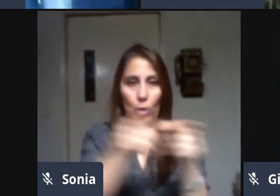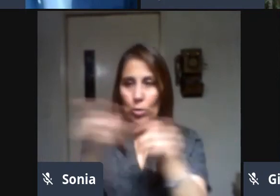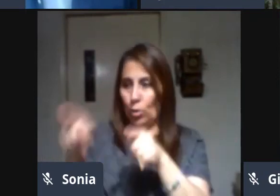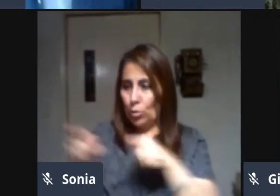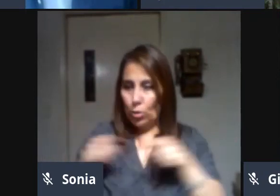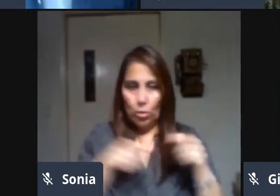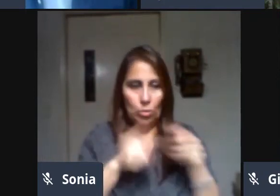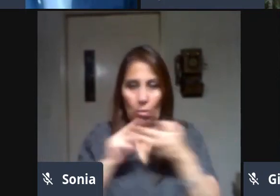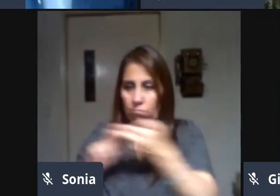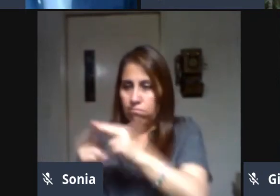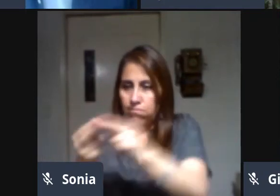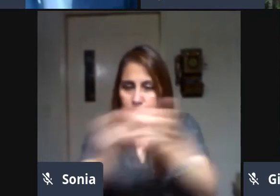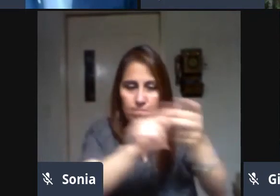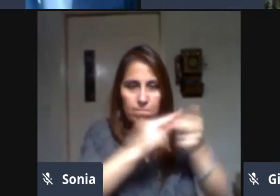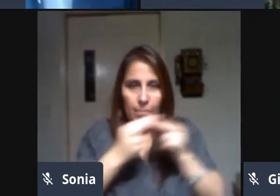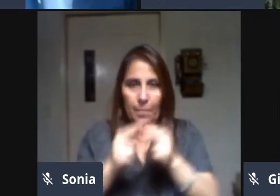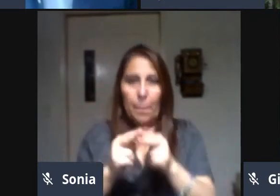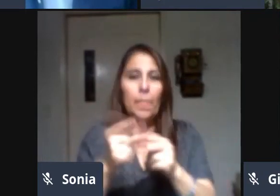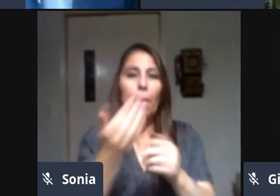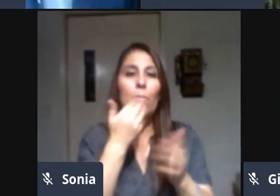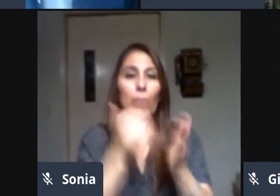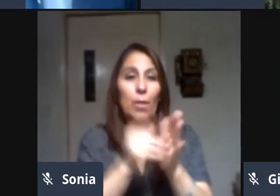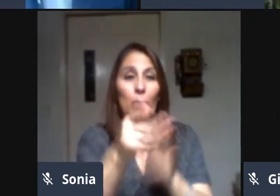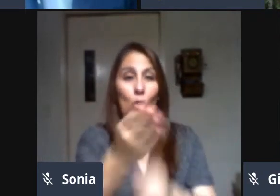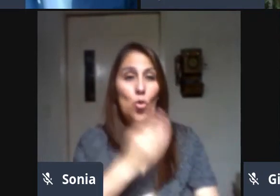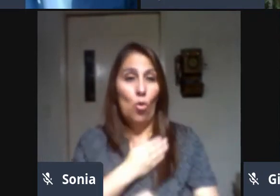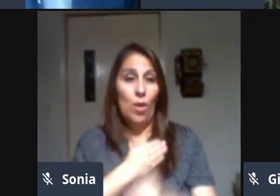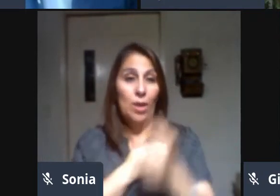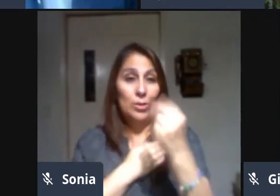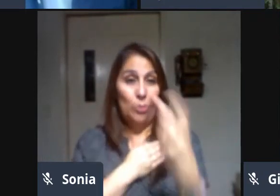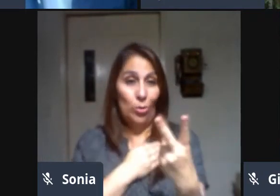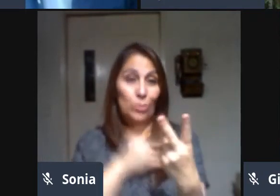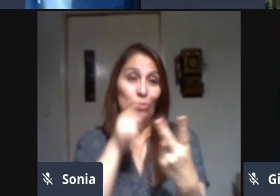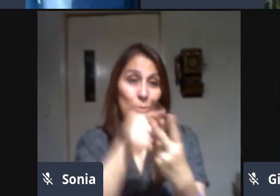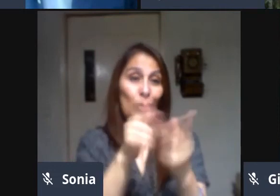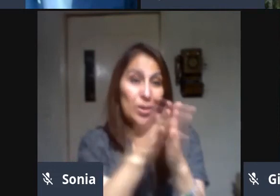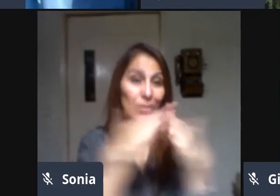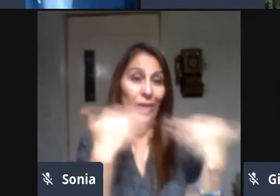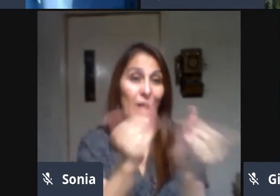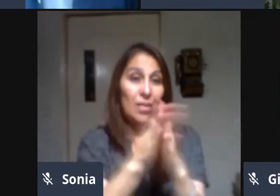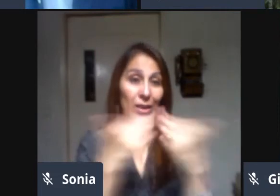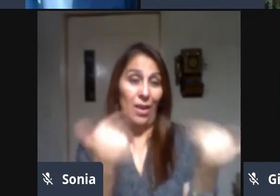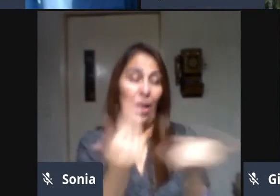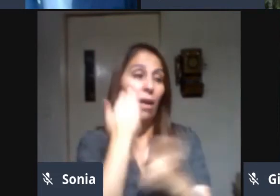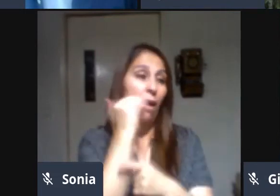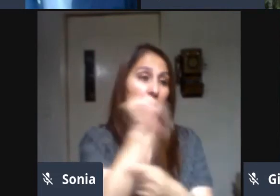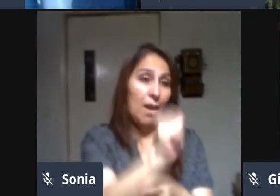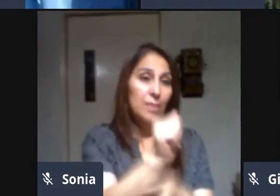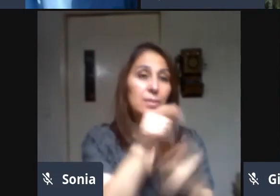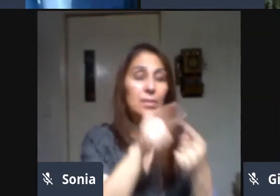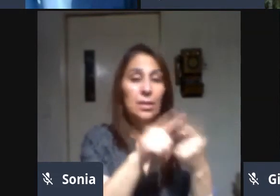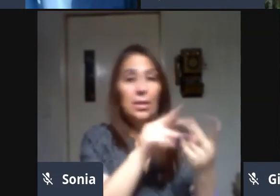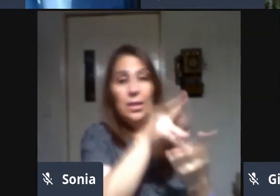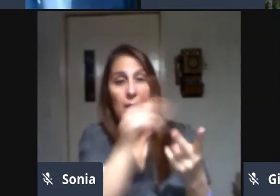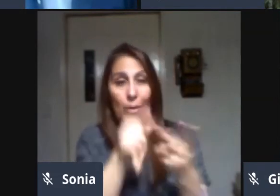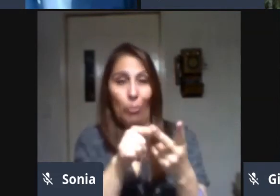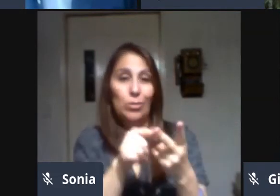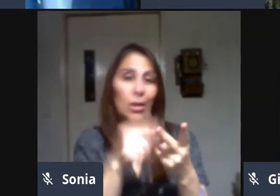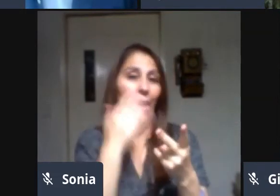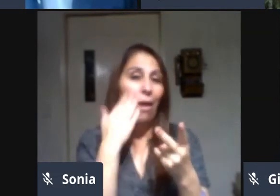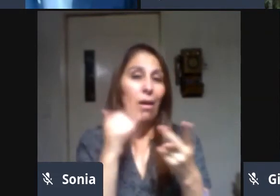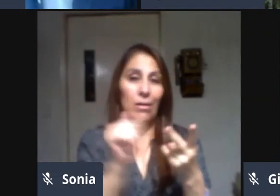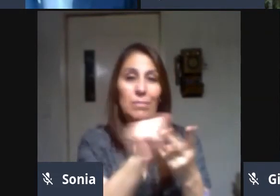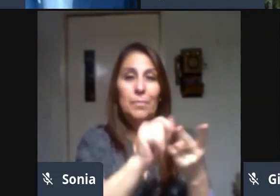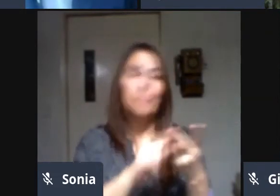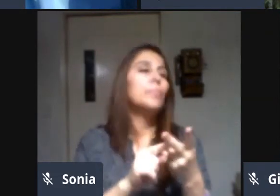ahí están sus dos novelas que salen de una realidad es como decíamos al principio las mujeres en cierta medida decimos todos en algún momento hemos sido vulneradas cuando